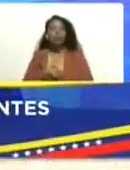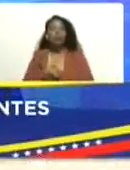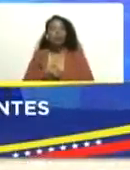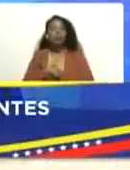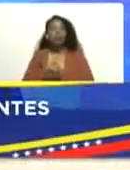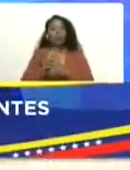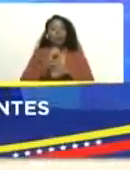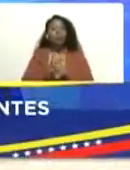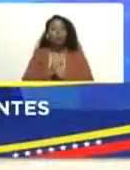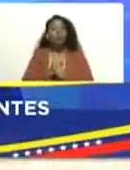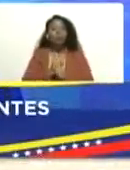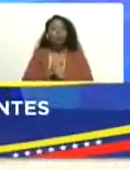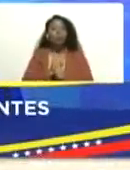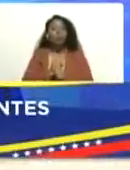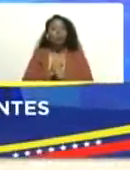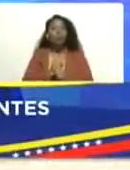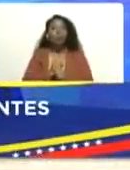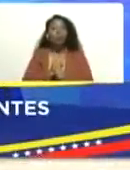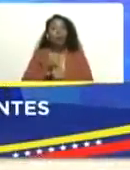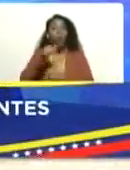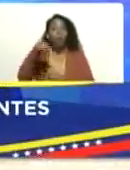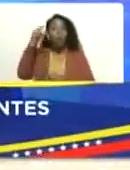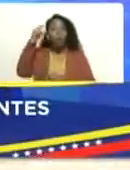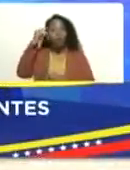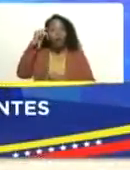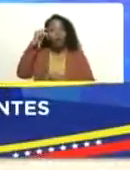los acuerdos que se han firmado el día de hoy